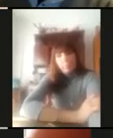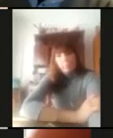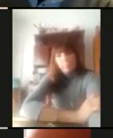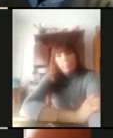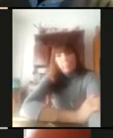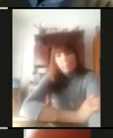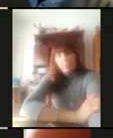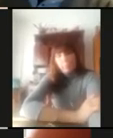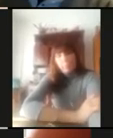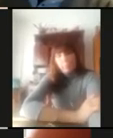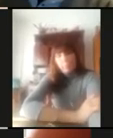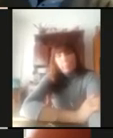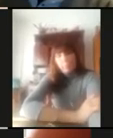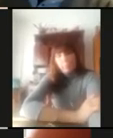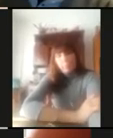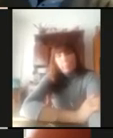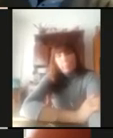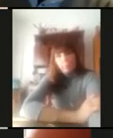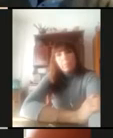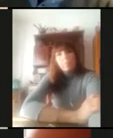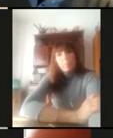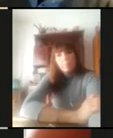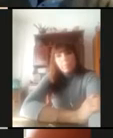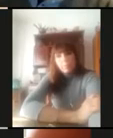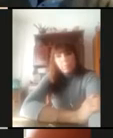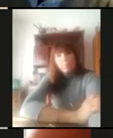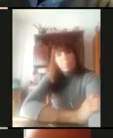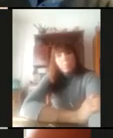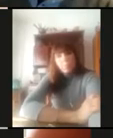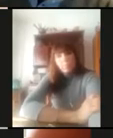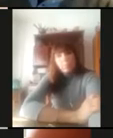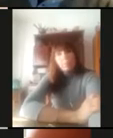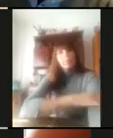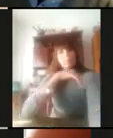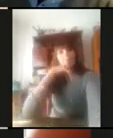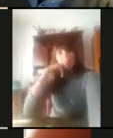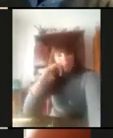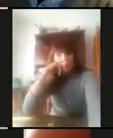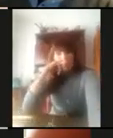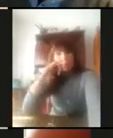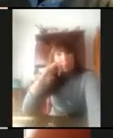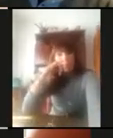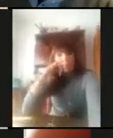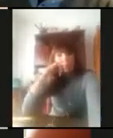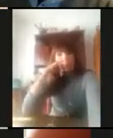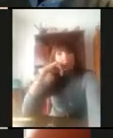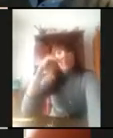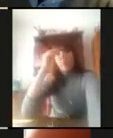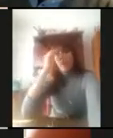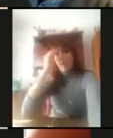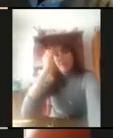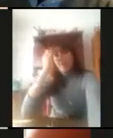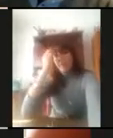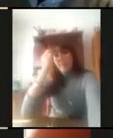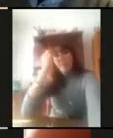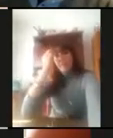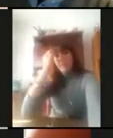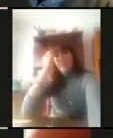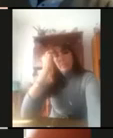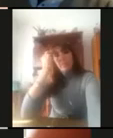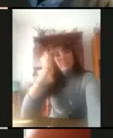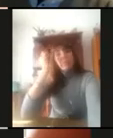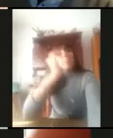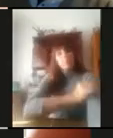tenía 34 años centenares de trabajos publicados y libros en seis idiomas y en el médico funcionando a